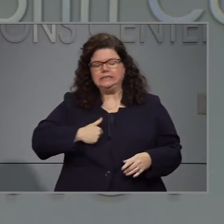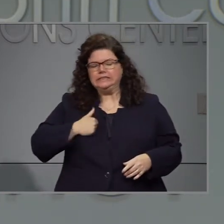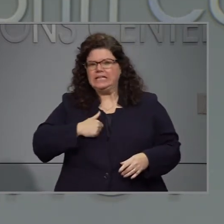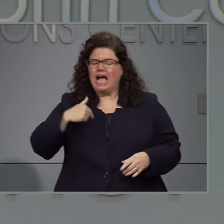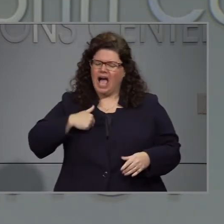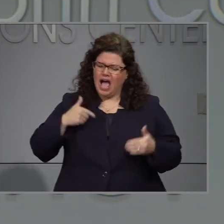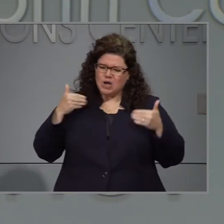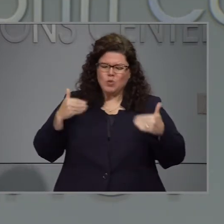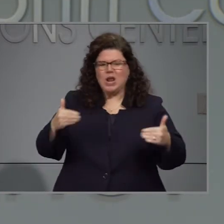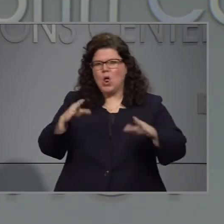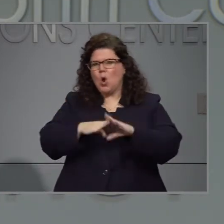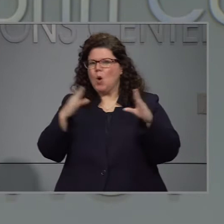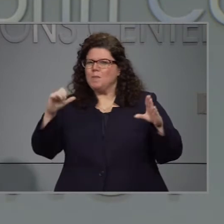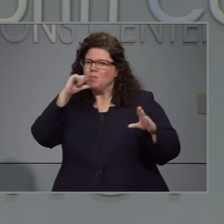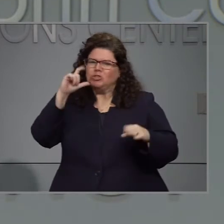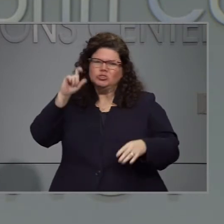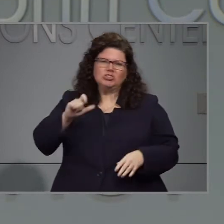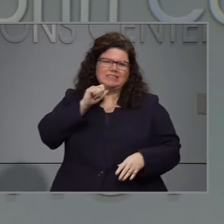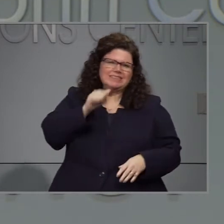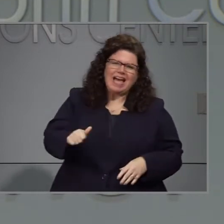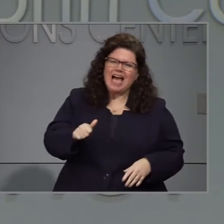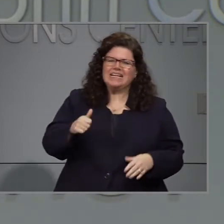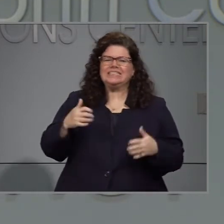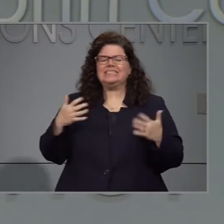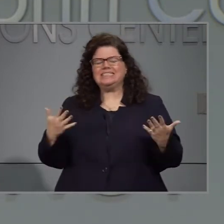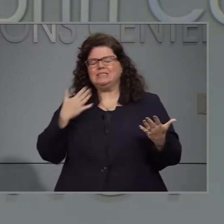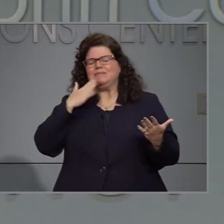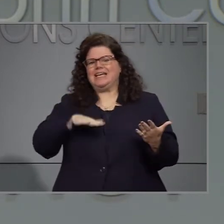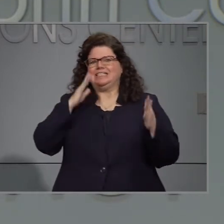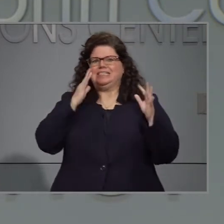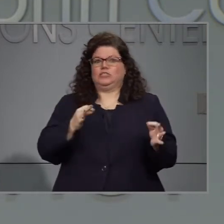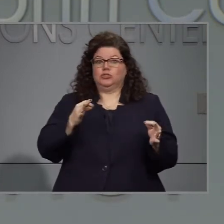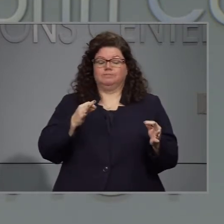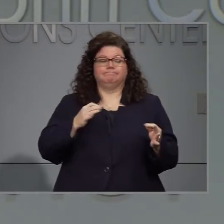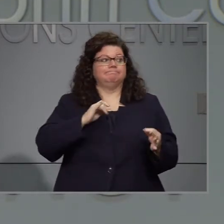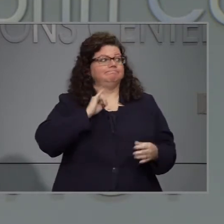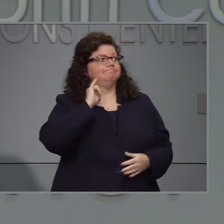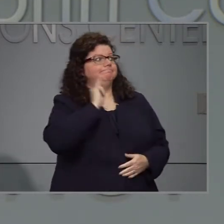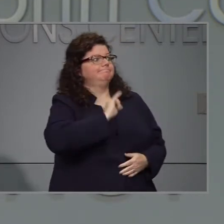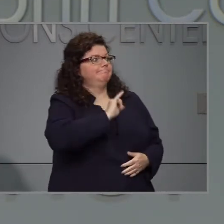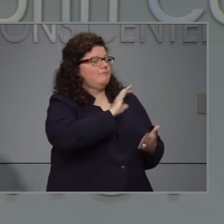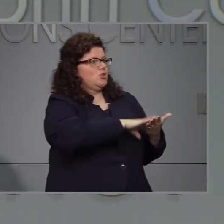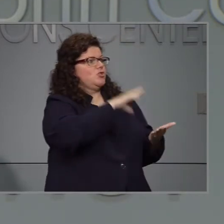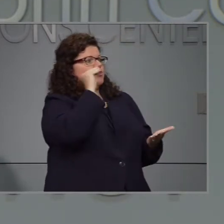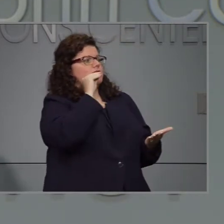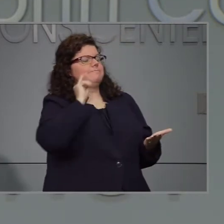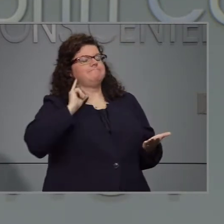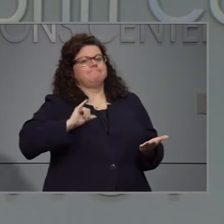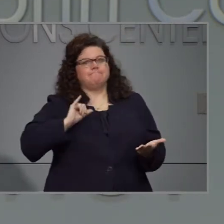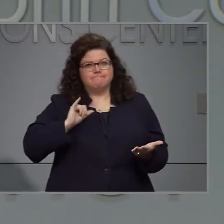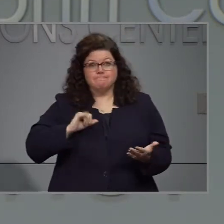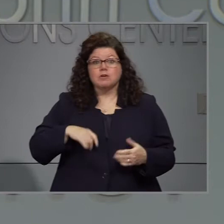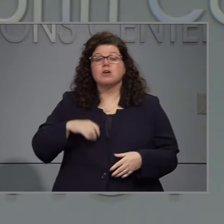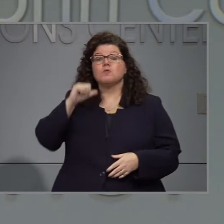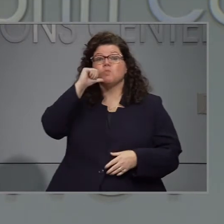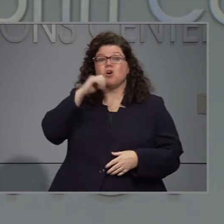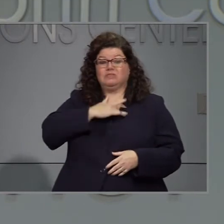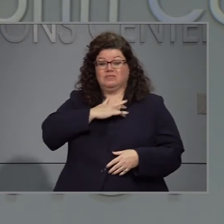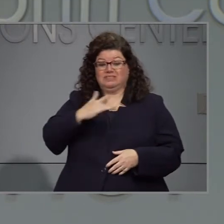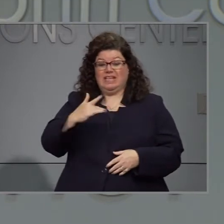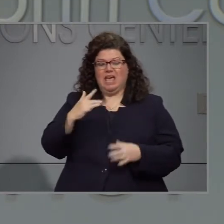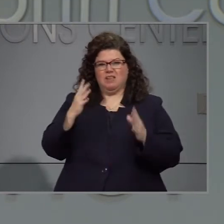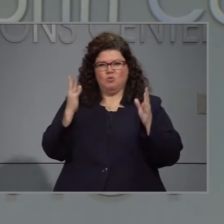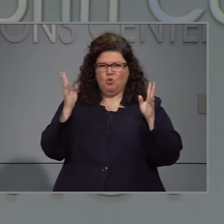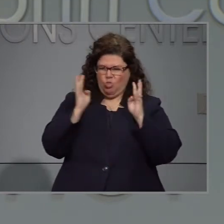lamenta sobre todo es permitir que se abrieran los bares. Sabemos que estos sitios son áreas donde se transmite mucho